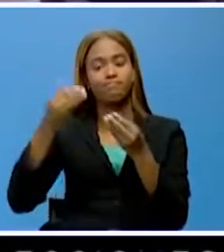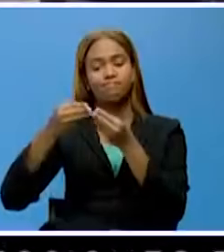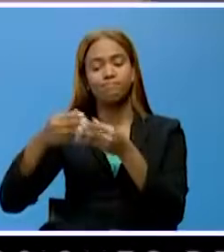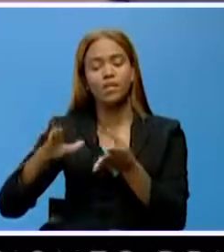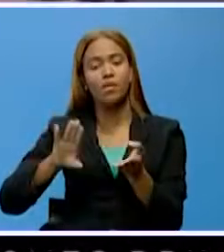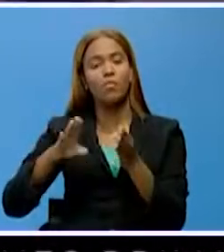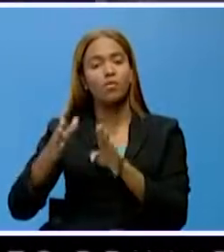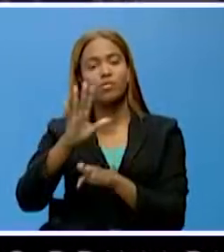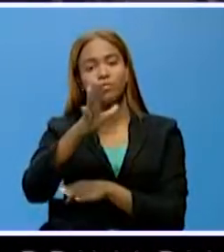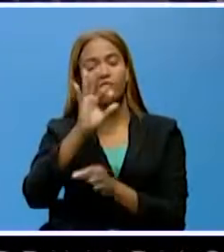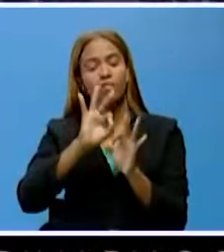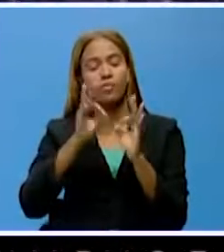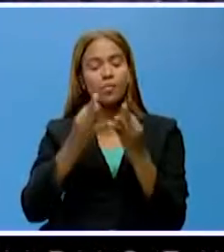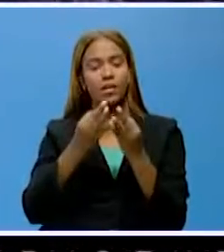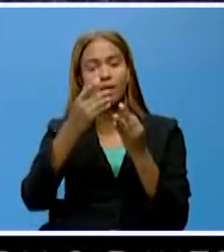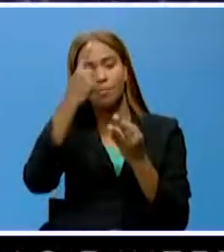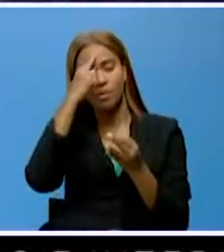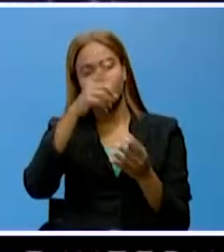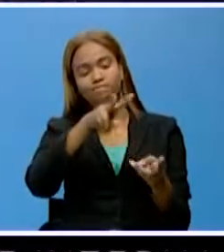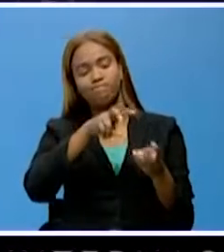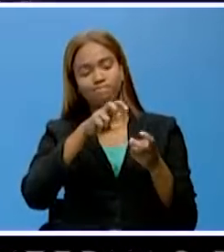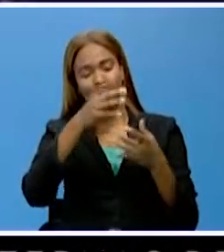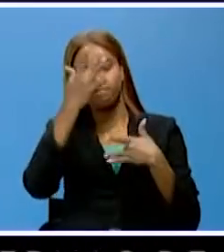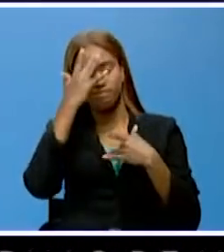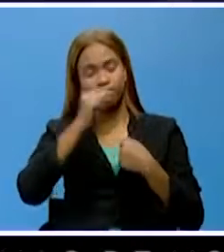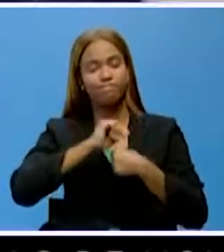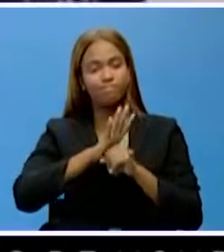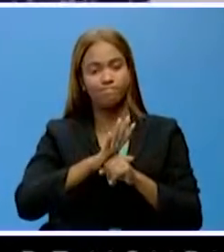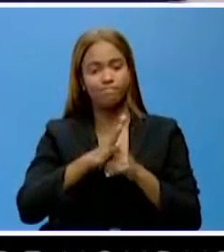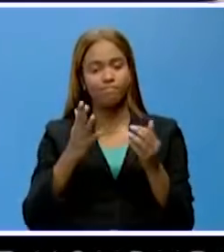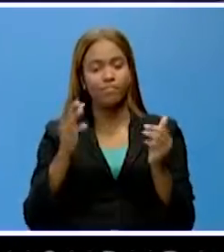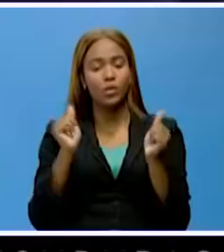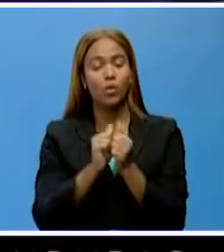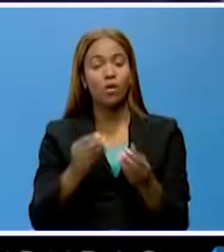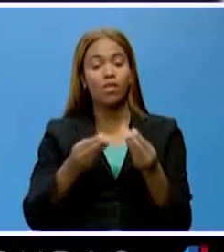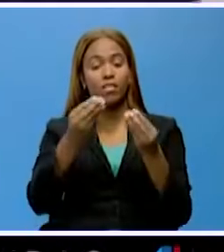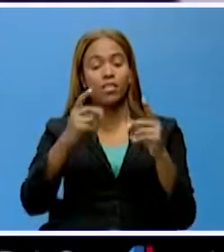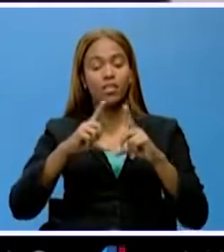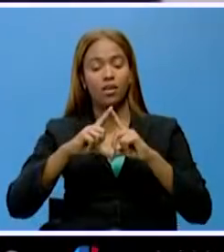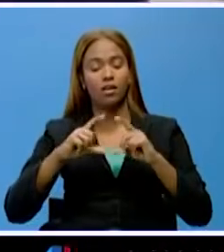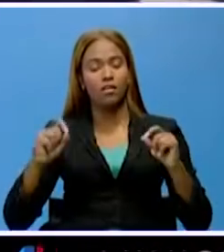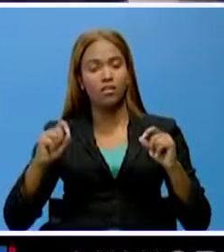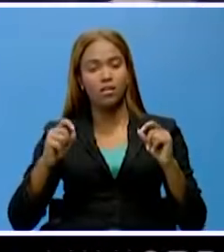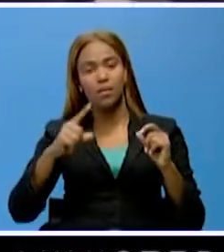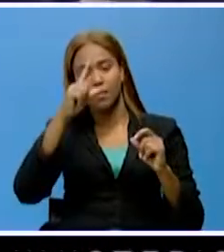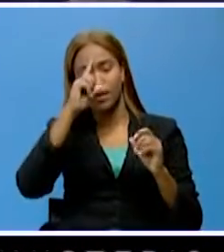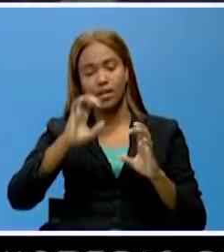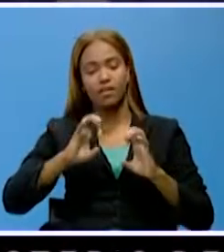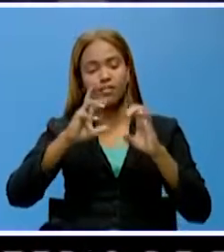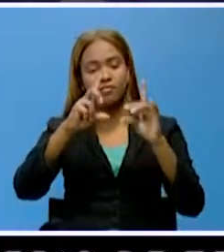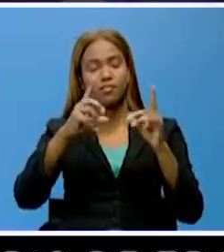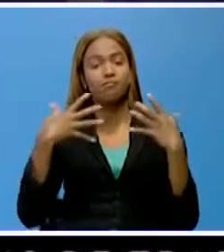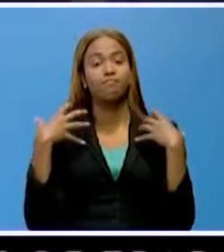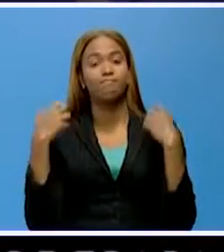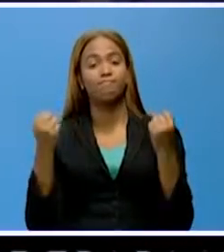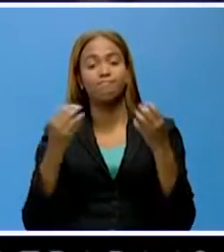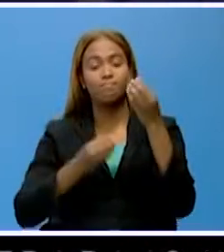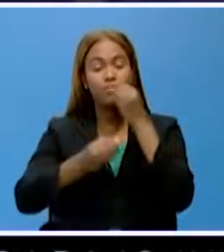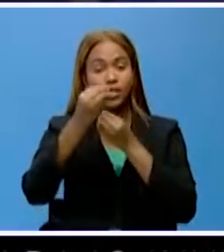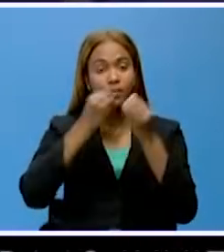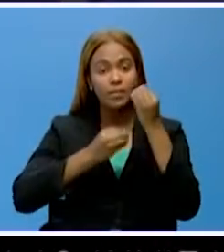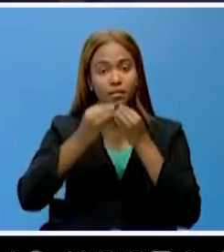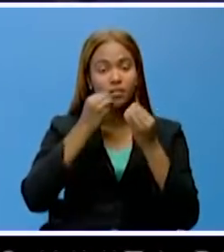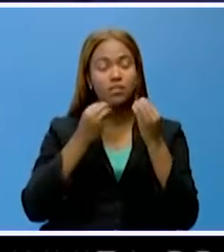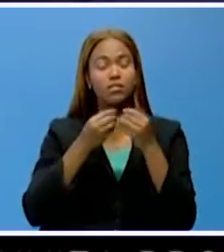seres queridos afectados por la COVID-19 con la entrega de tarjetas para educación, salud,